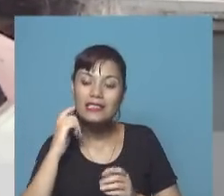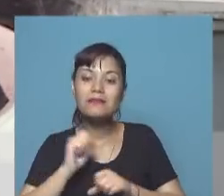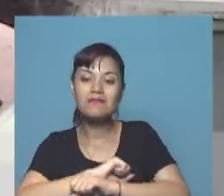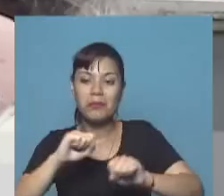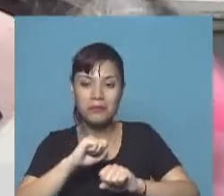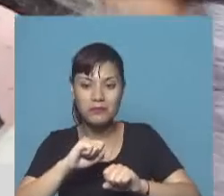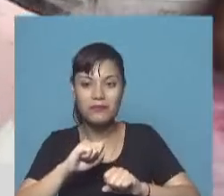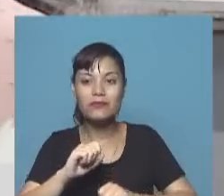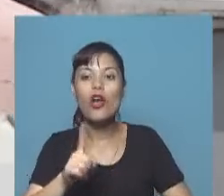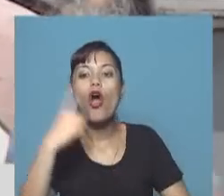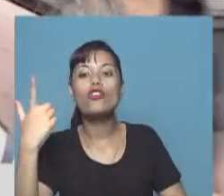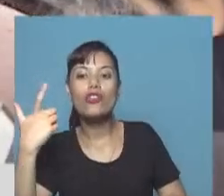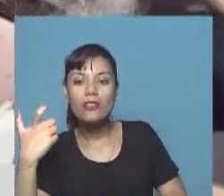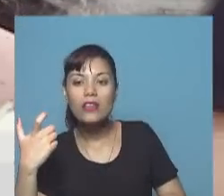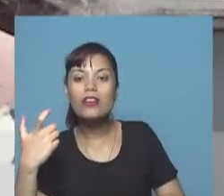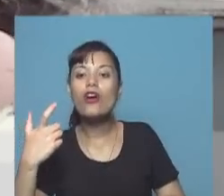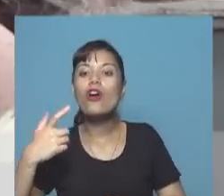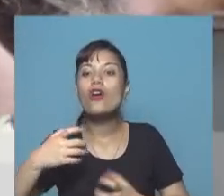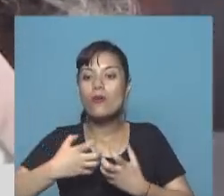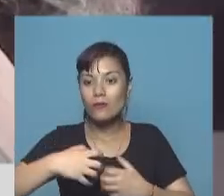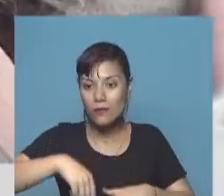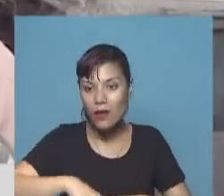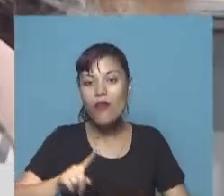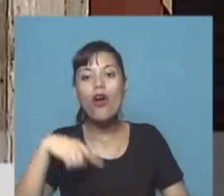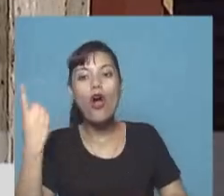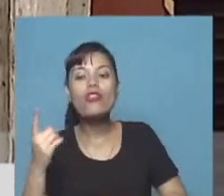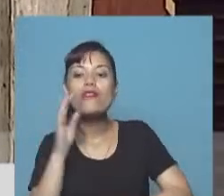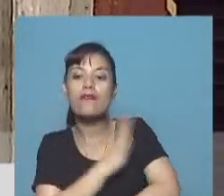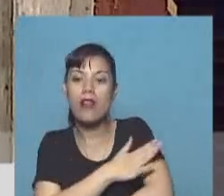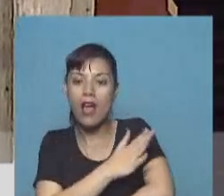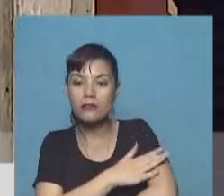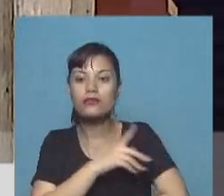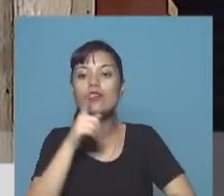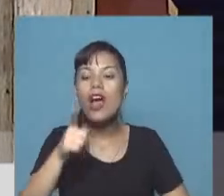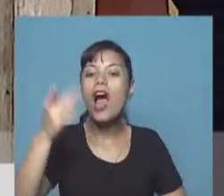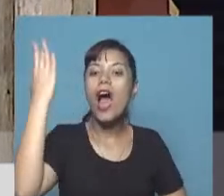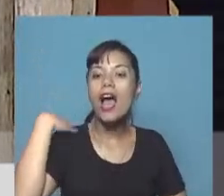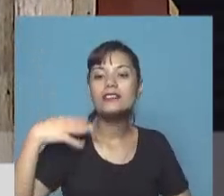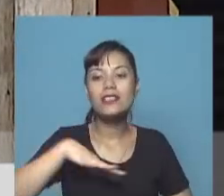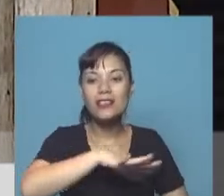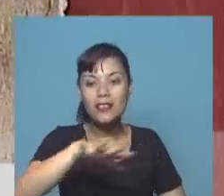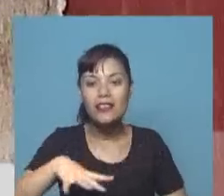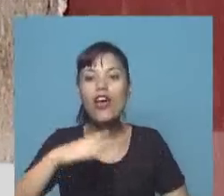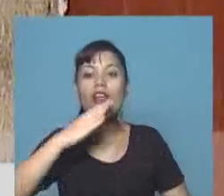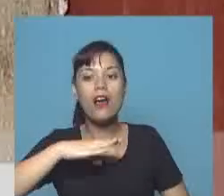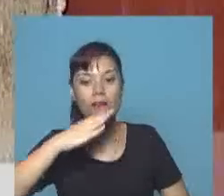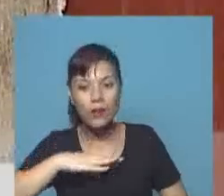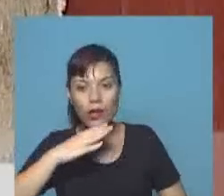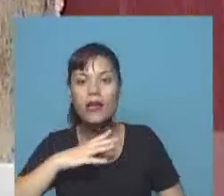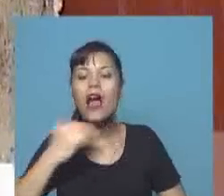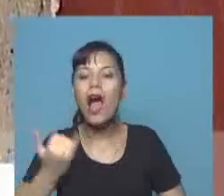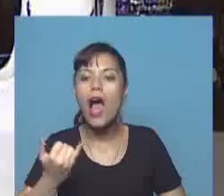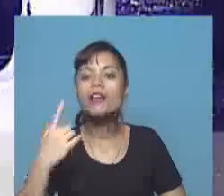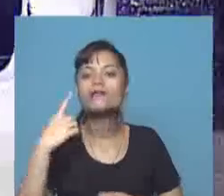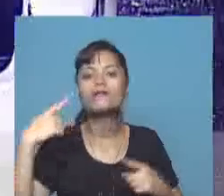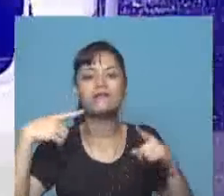reventó. El otro tiro fue en un testículo y el otro tiro en un brazo. El hecho ocurrió ayer en el barrio porteño de La Boca y hay